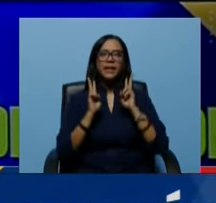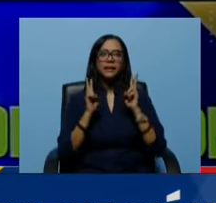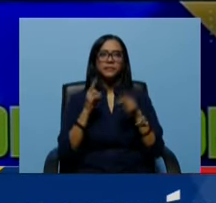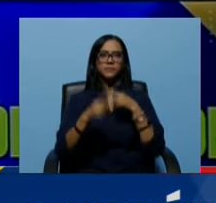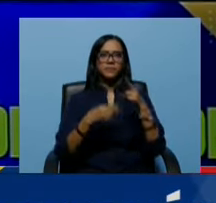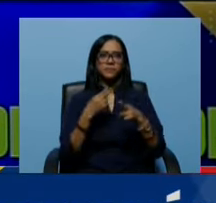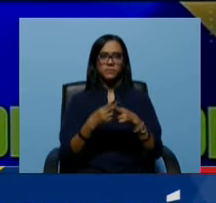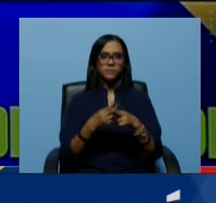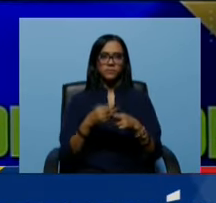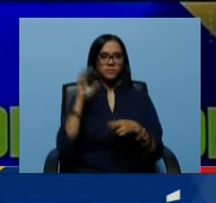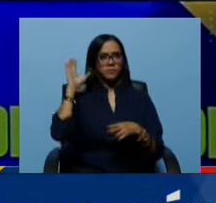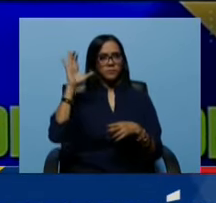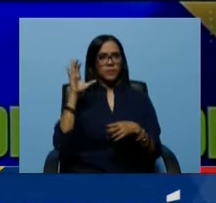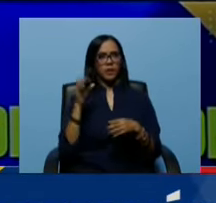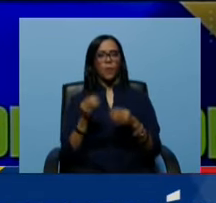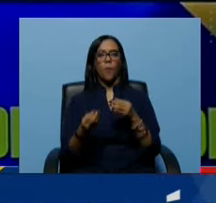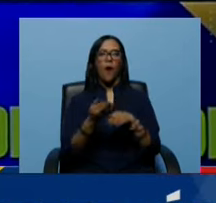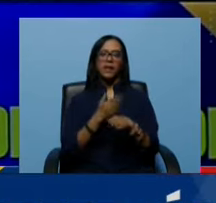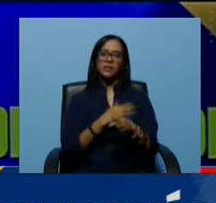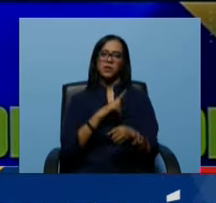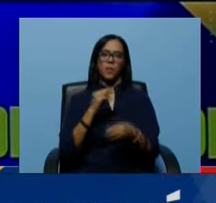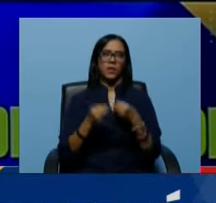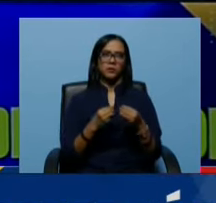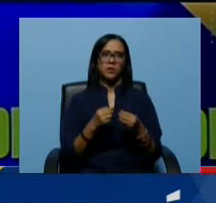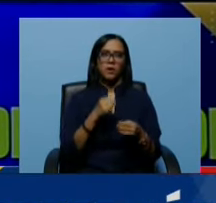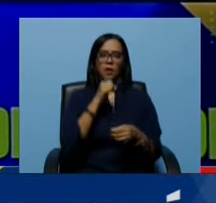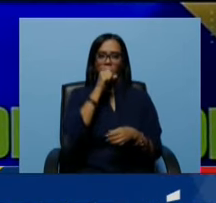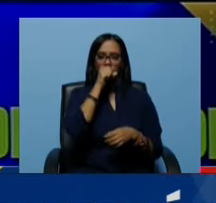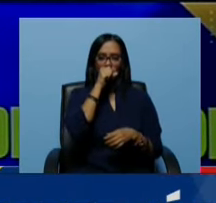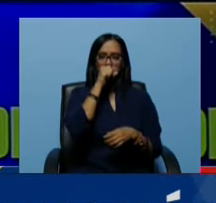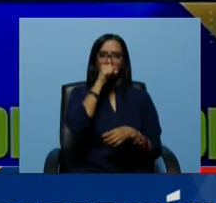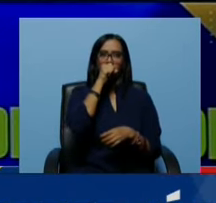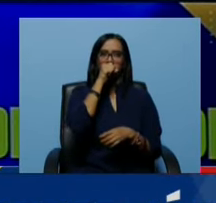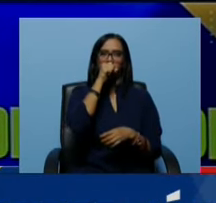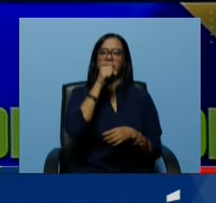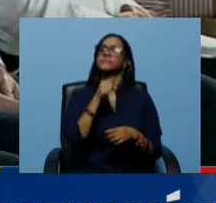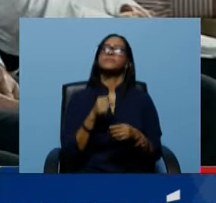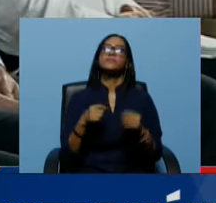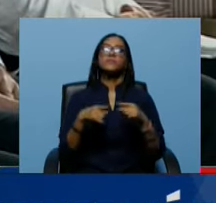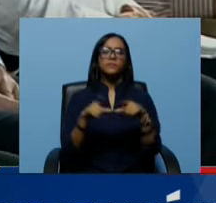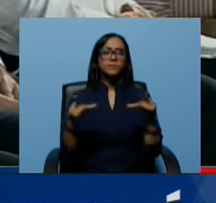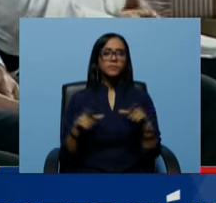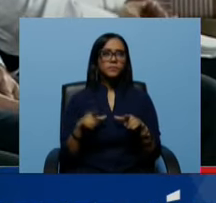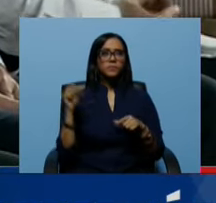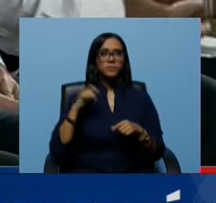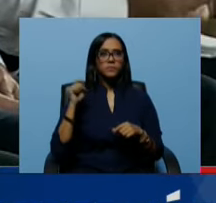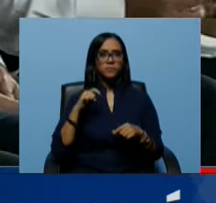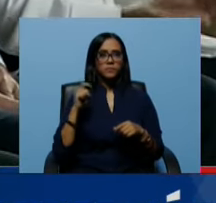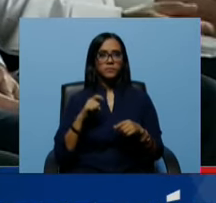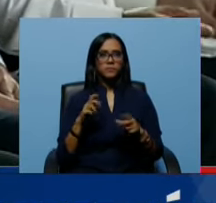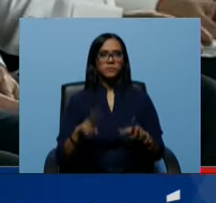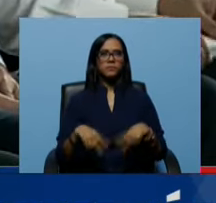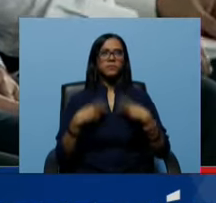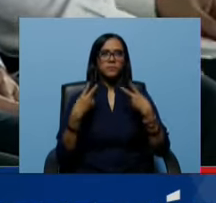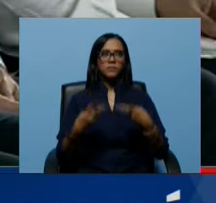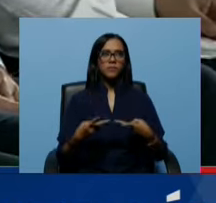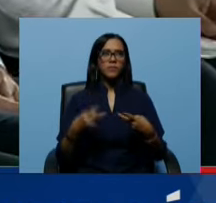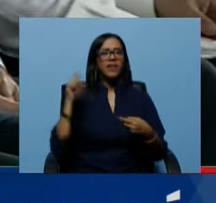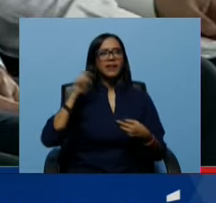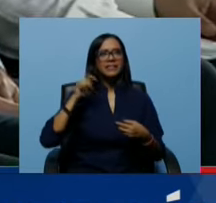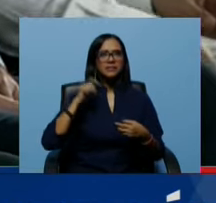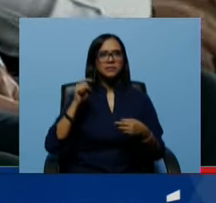como nunca antes lo hemos hecho. Es un espacio que amerita una gran renovación, una